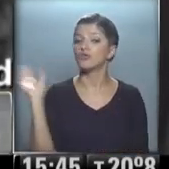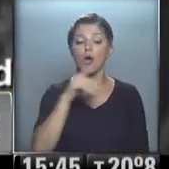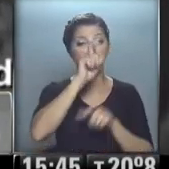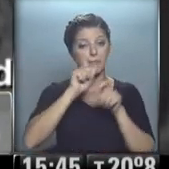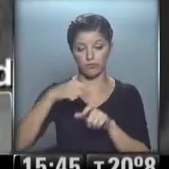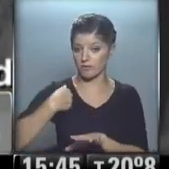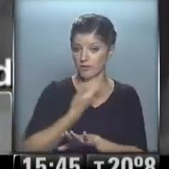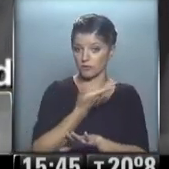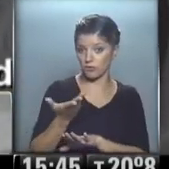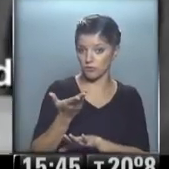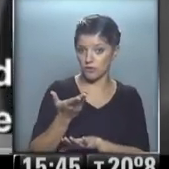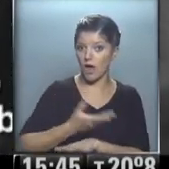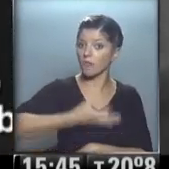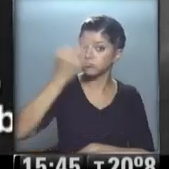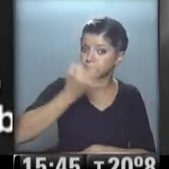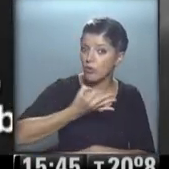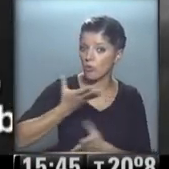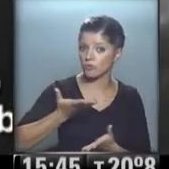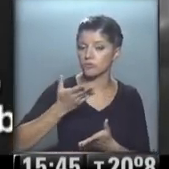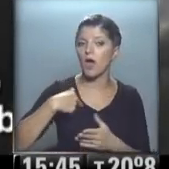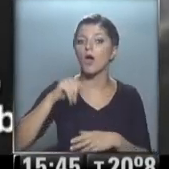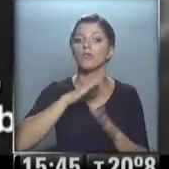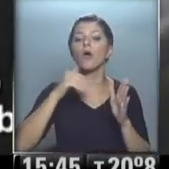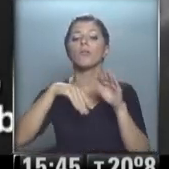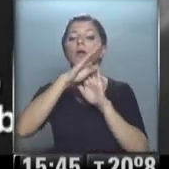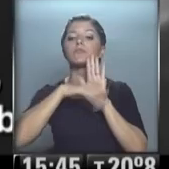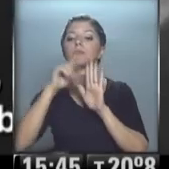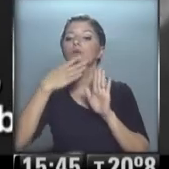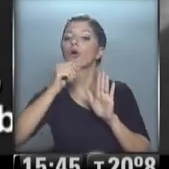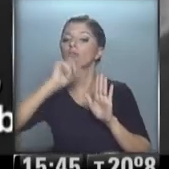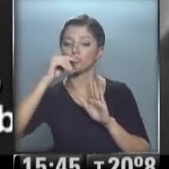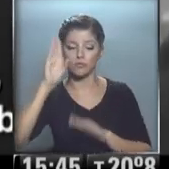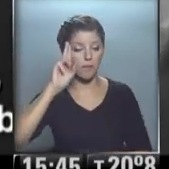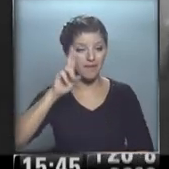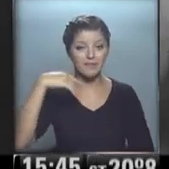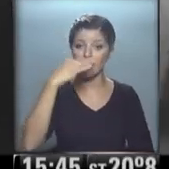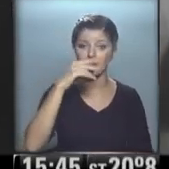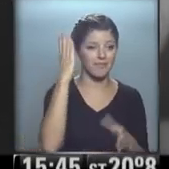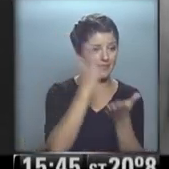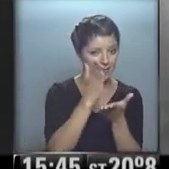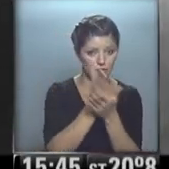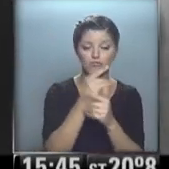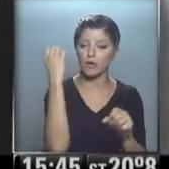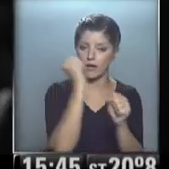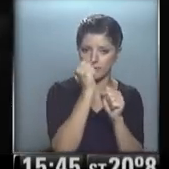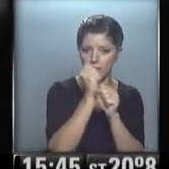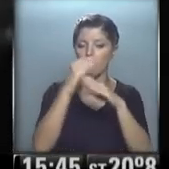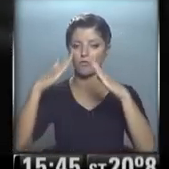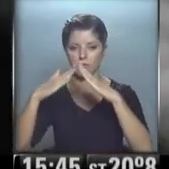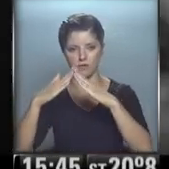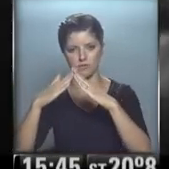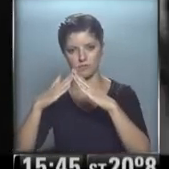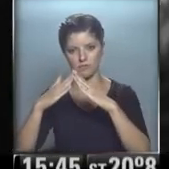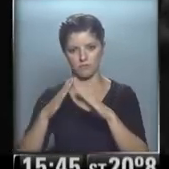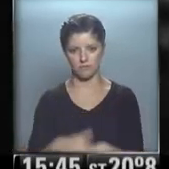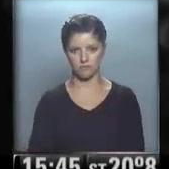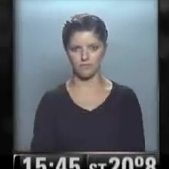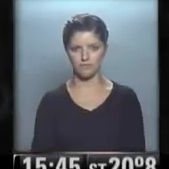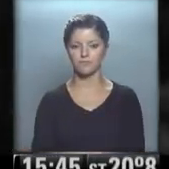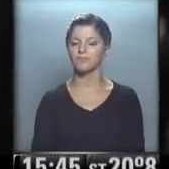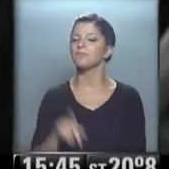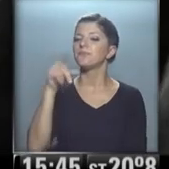sociedad civilizada en la cual se aplican los principios de Jesucristo tiene que tener derecho a su trabajo y a su vivienda.